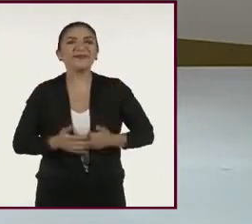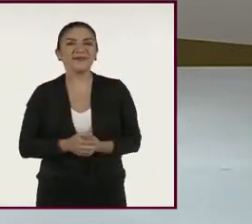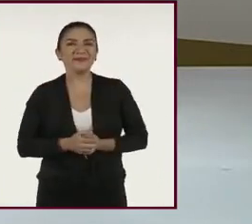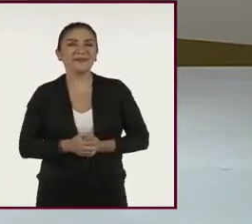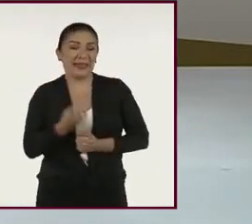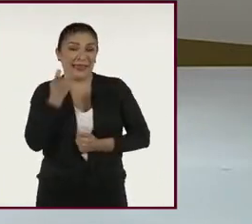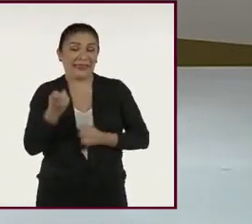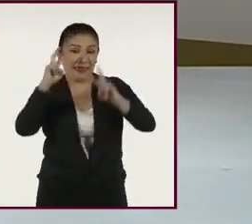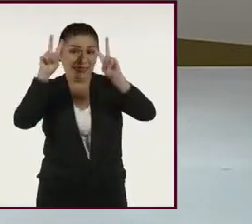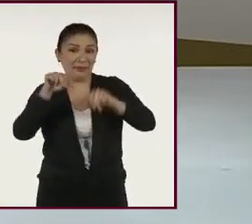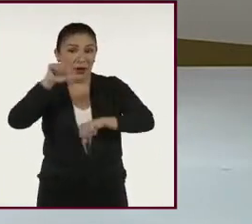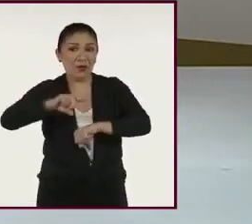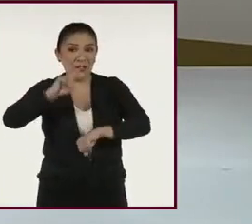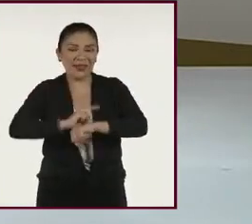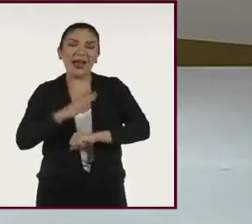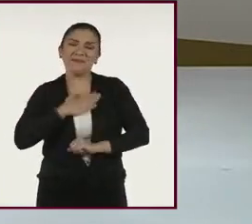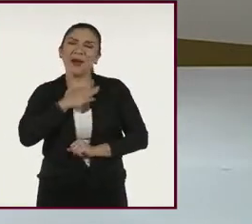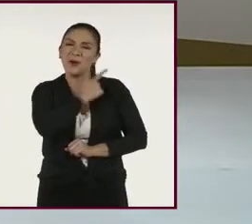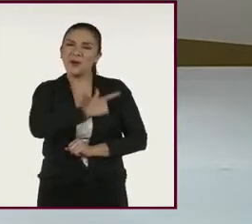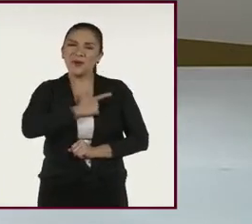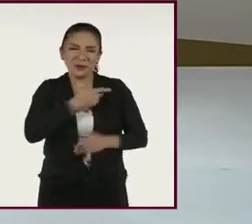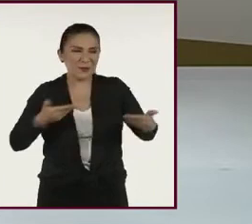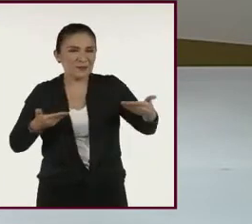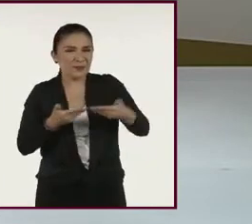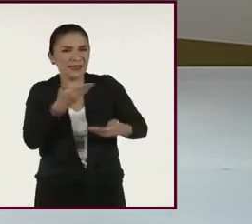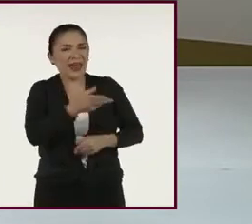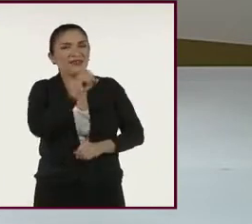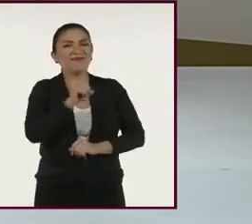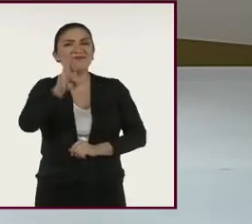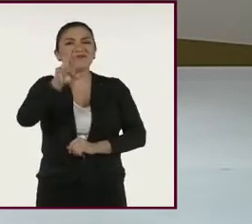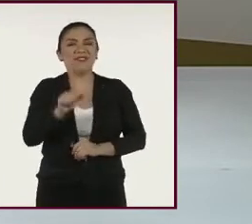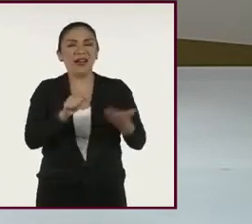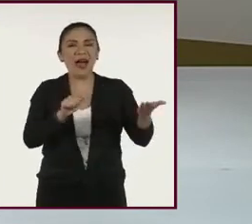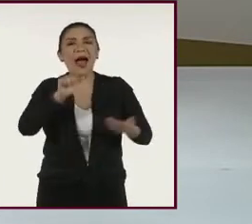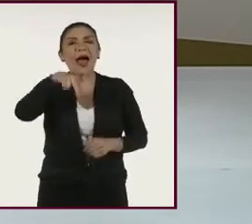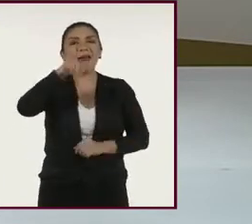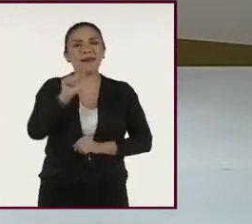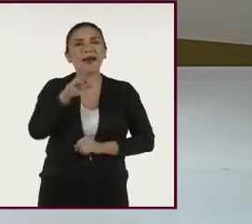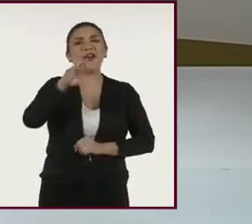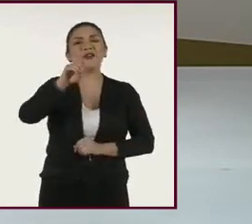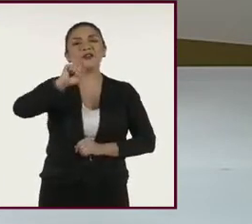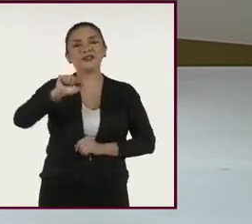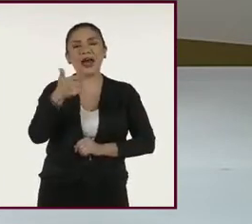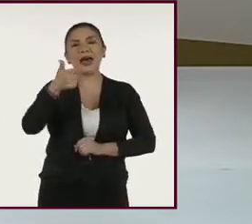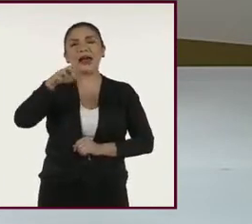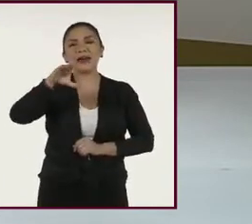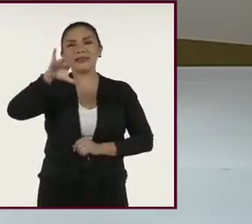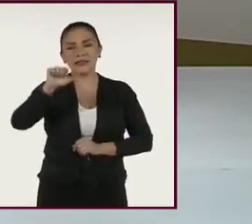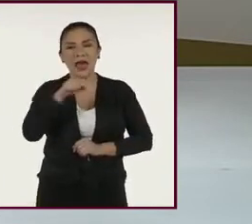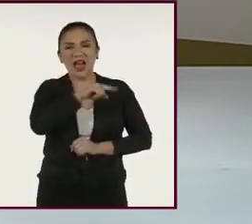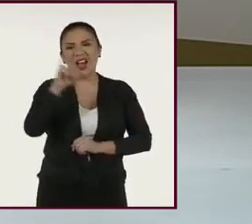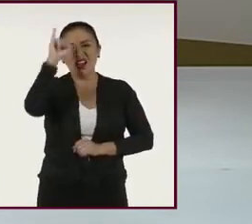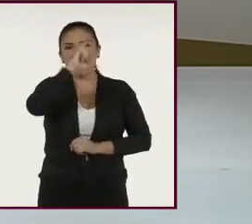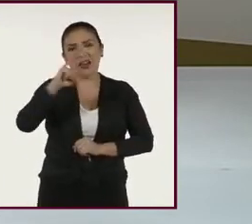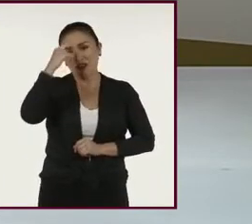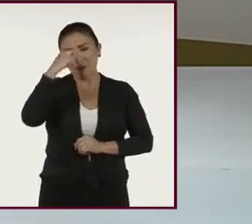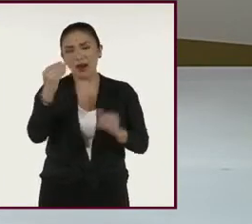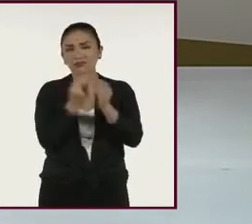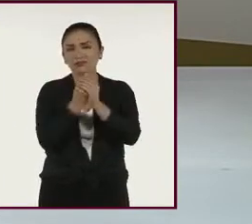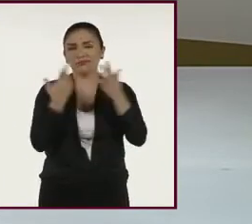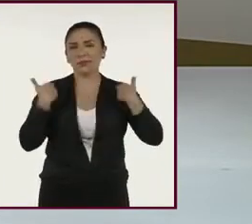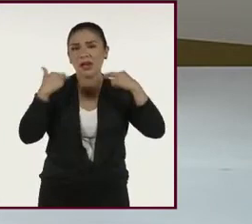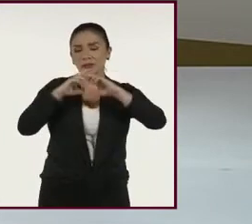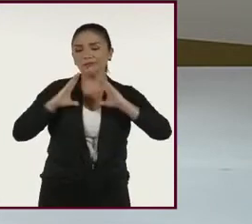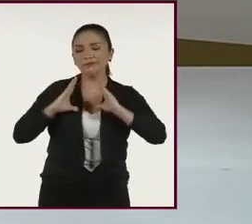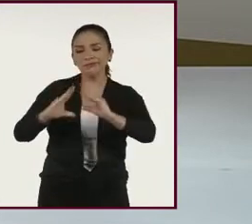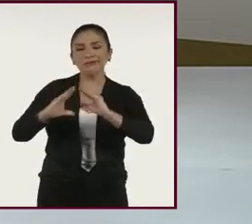Este es el tema de hoy y tengo el gusto de presentarles a la doctora Ana Rosa García Verdeja, jefa de División de Enseñanza